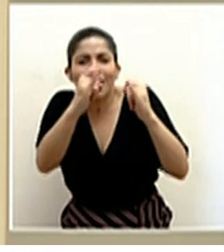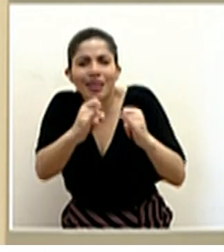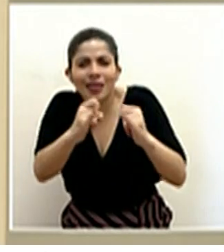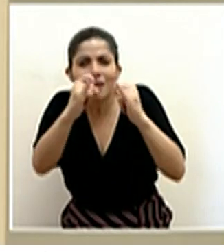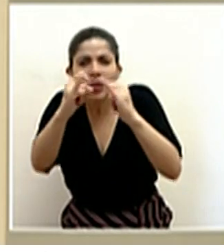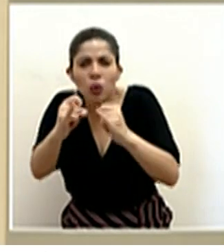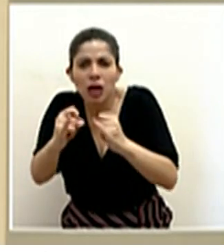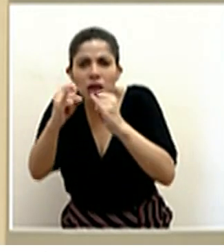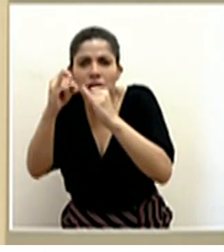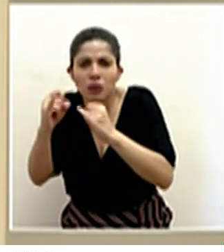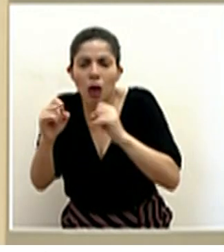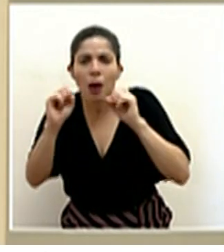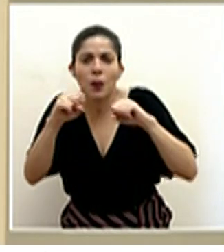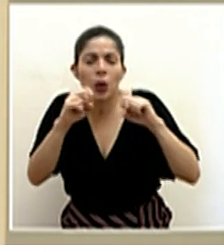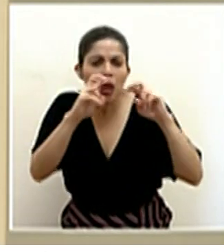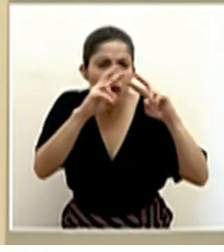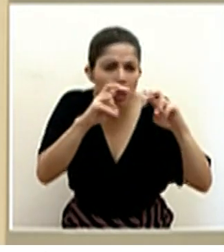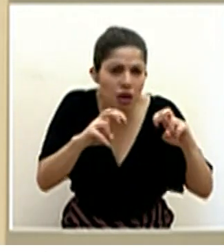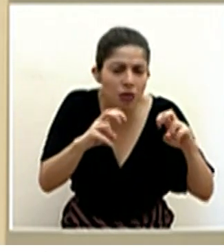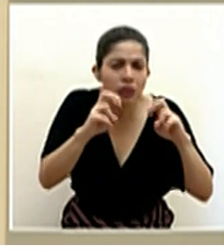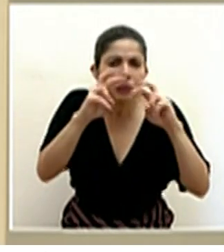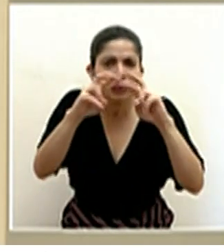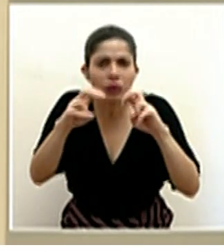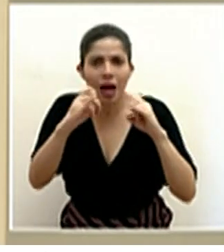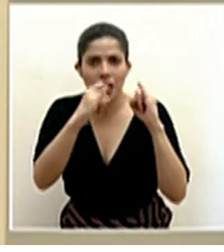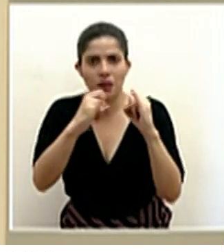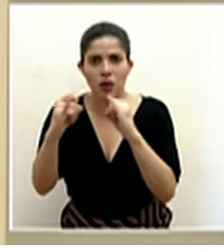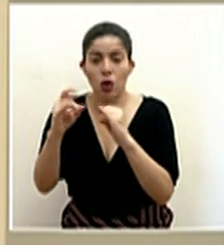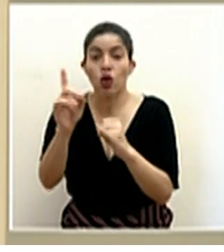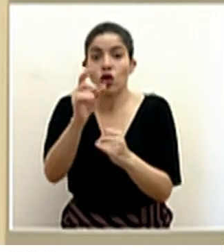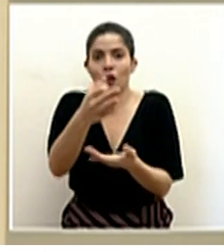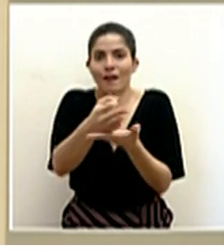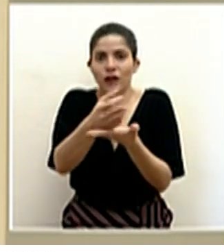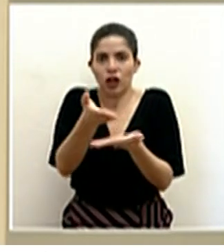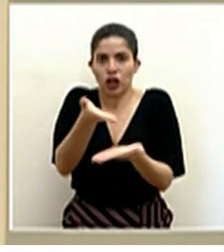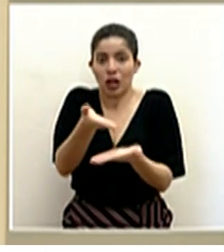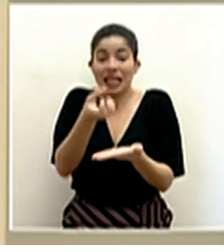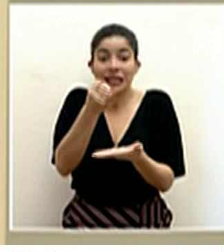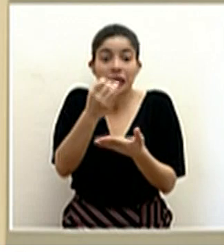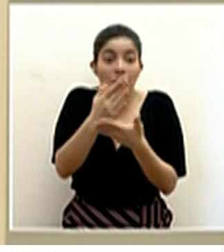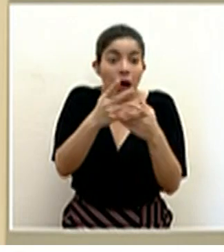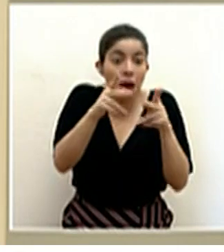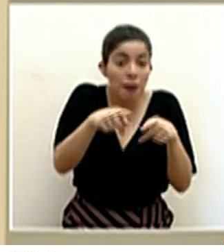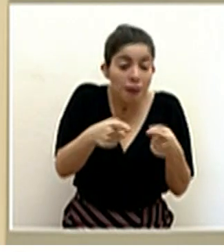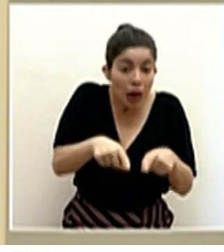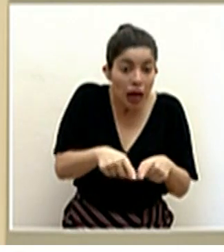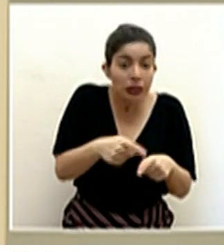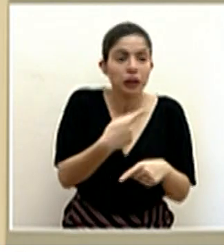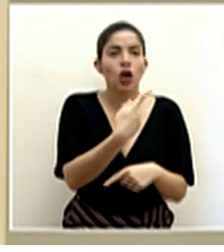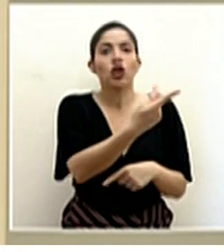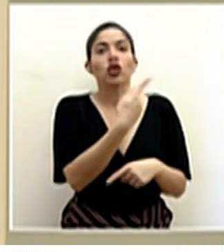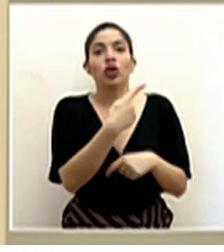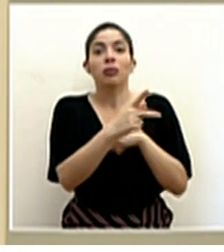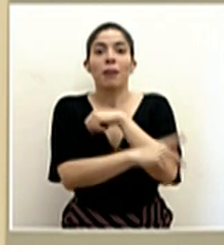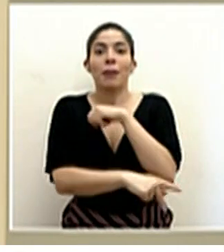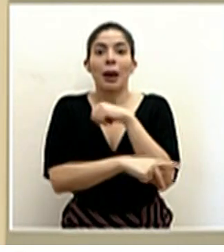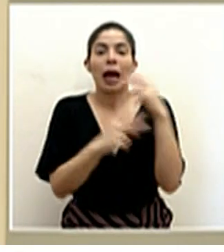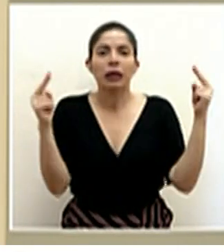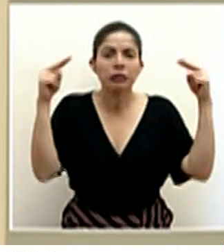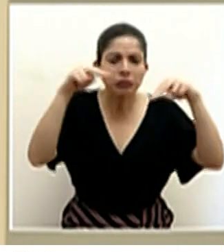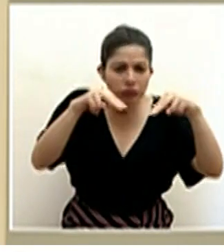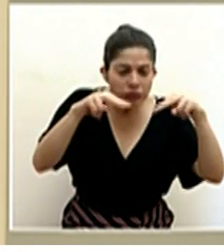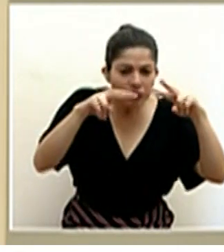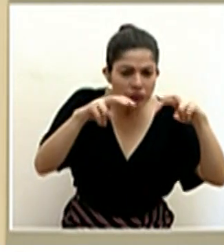que se presente, pues será atendido de inmediato en la frontera por parte de las autoridades de los dos países y se